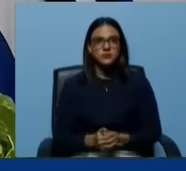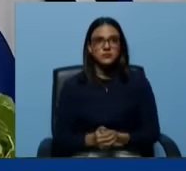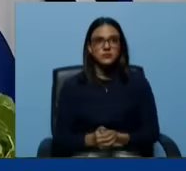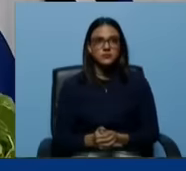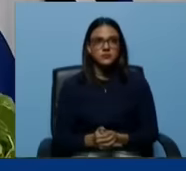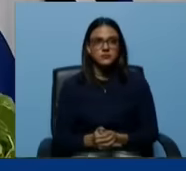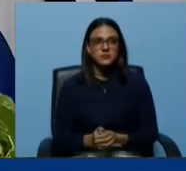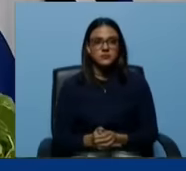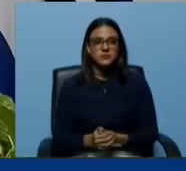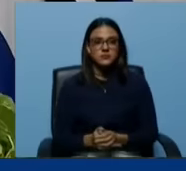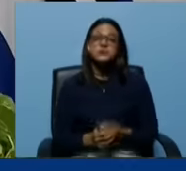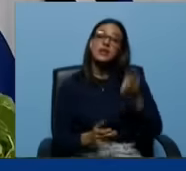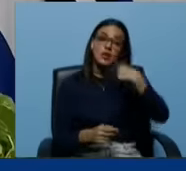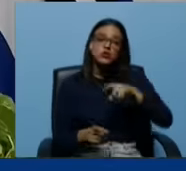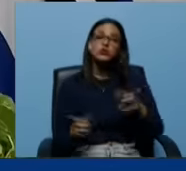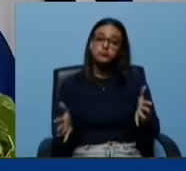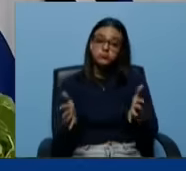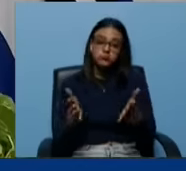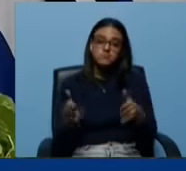logramos